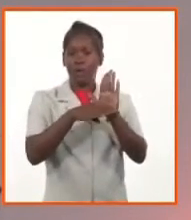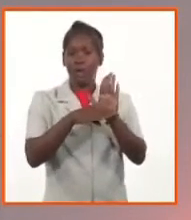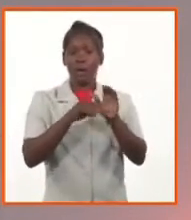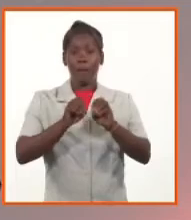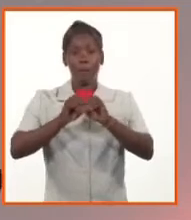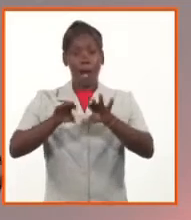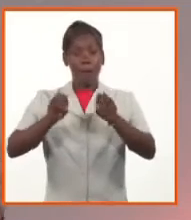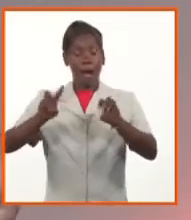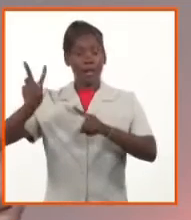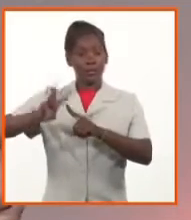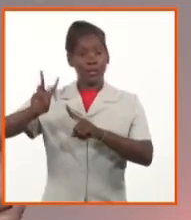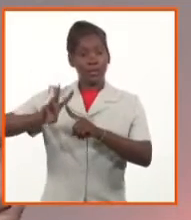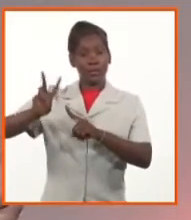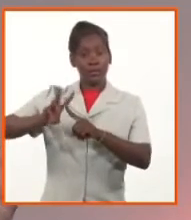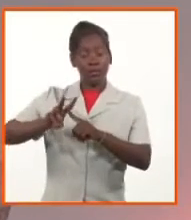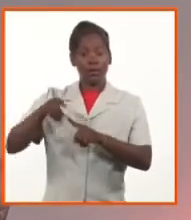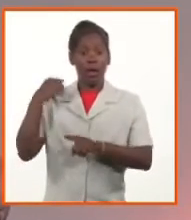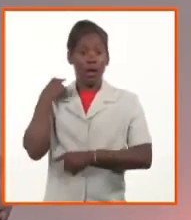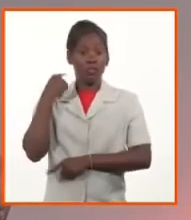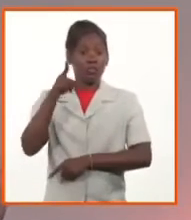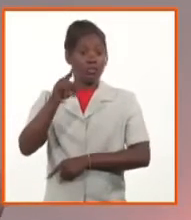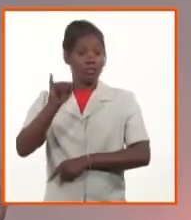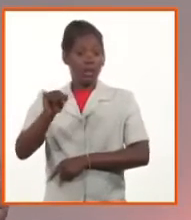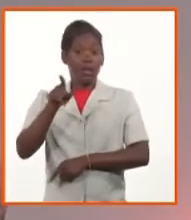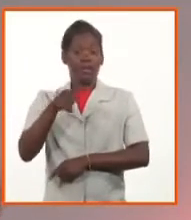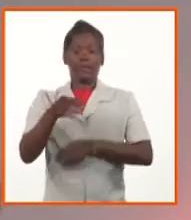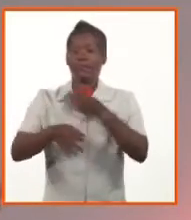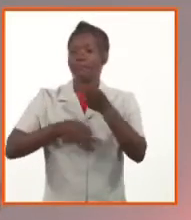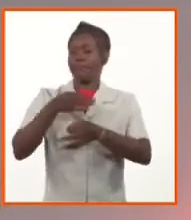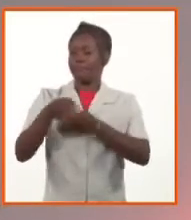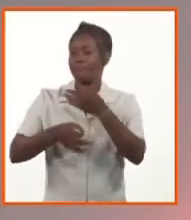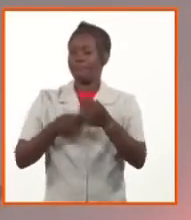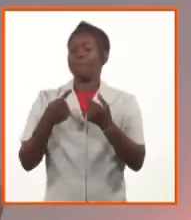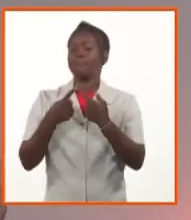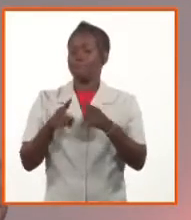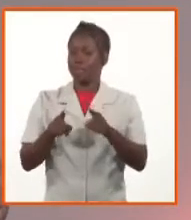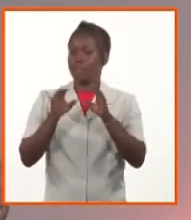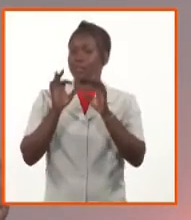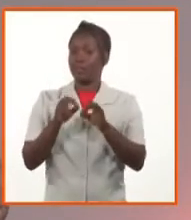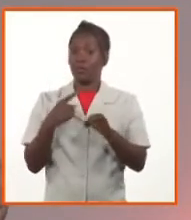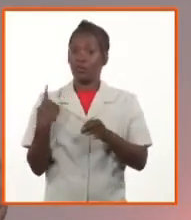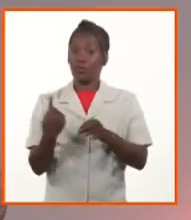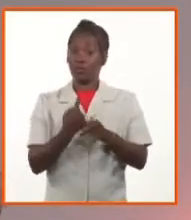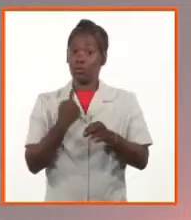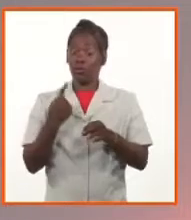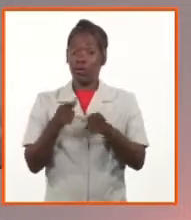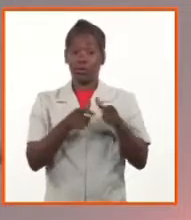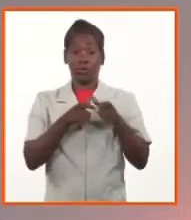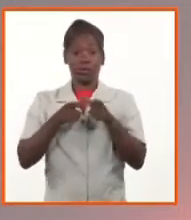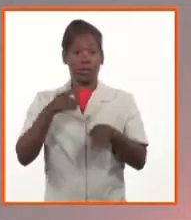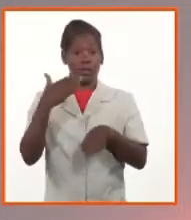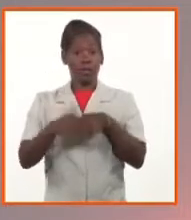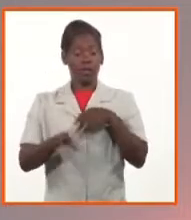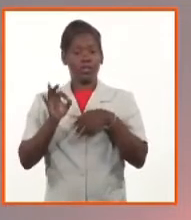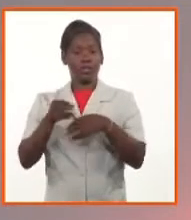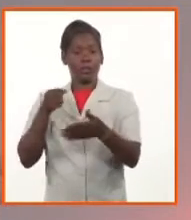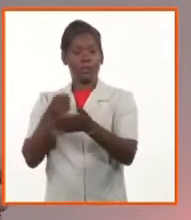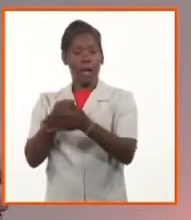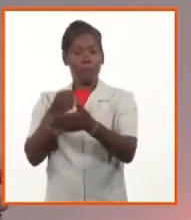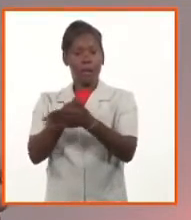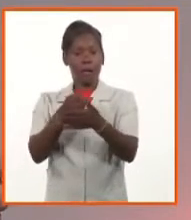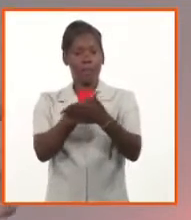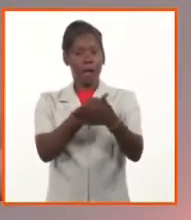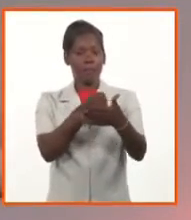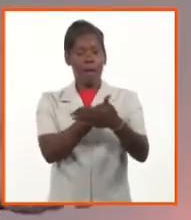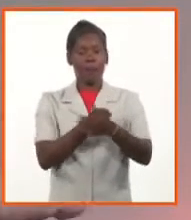también por Caribe, pero que la actual dirección nacional ha tratado de impulsar de manera general muchos más proyectos audiovisuales. Podríamos mencionar, por ejemplo, el